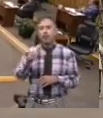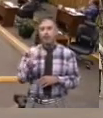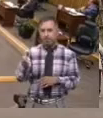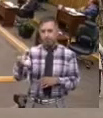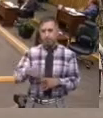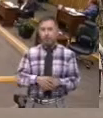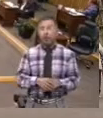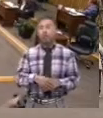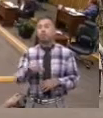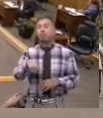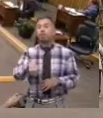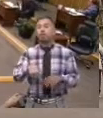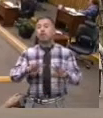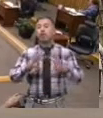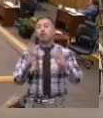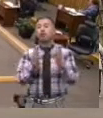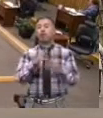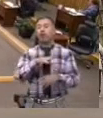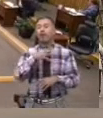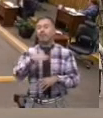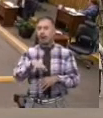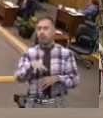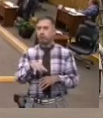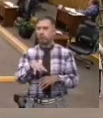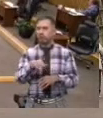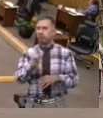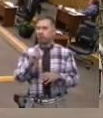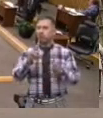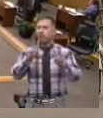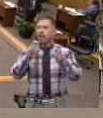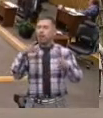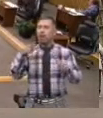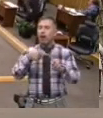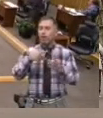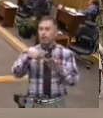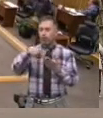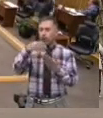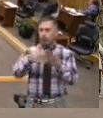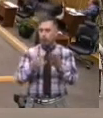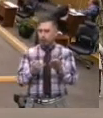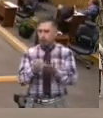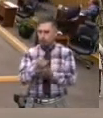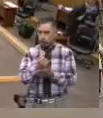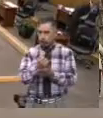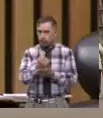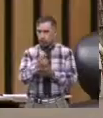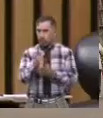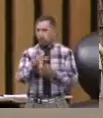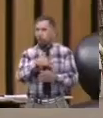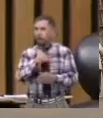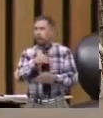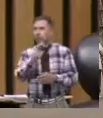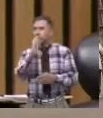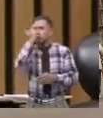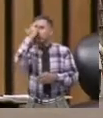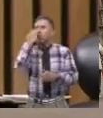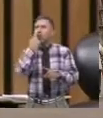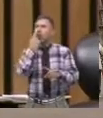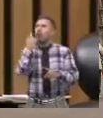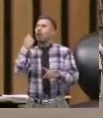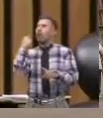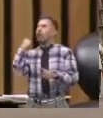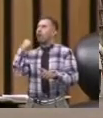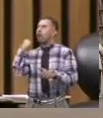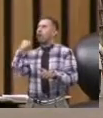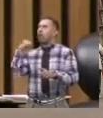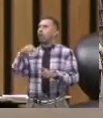Este Consejo General tiene que pronunciarse sobre un proyecto de resolución que tiene cierto déjà vu, como si el pasado se volviera